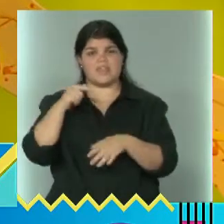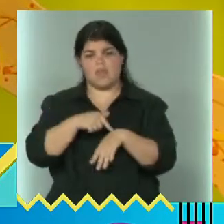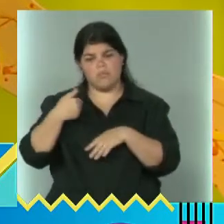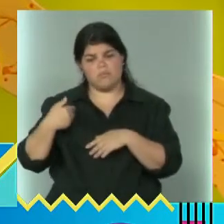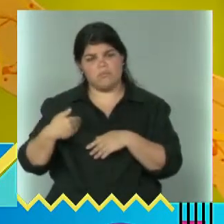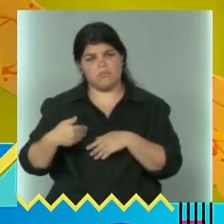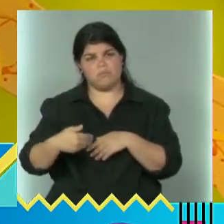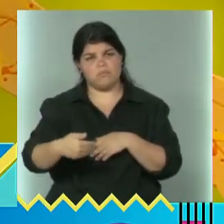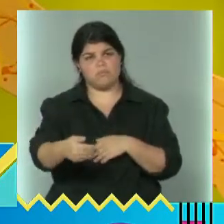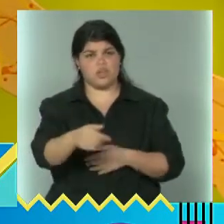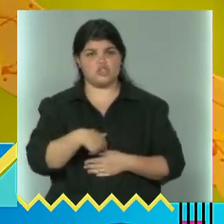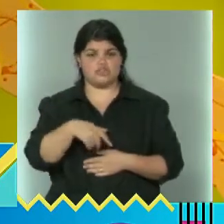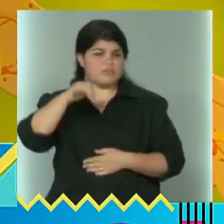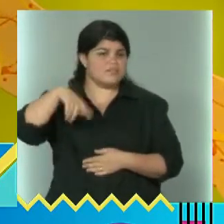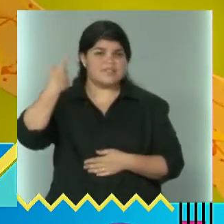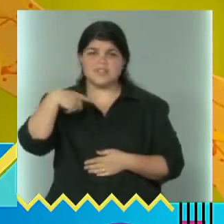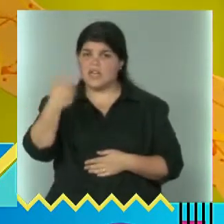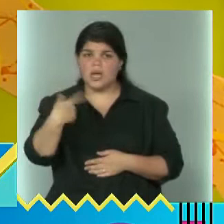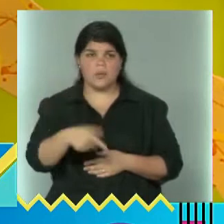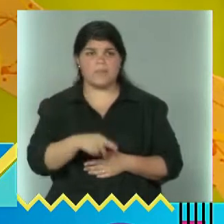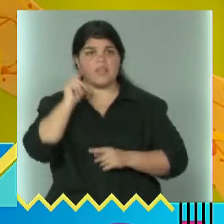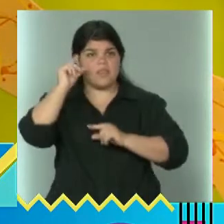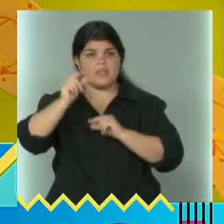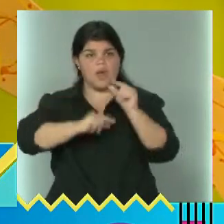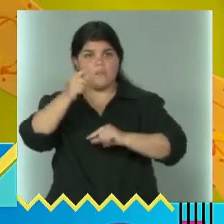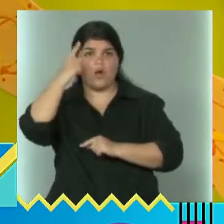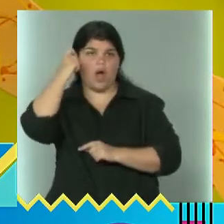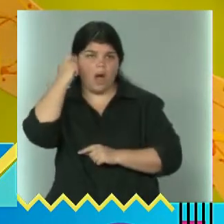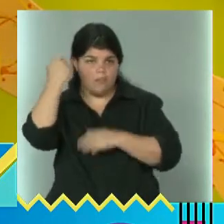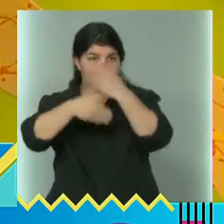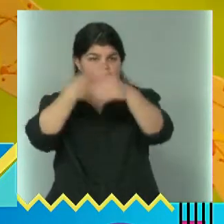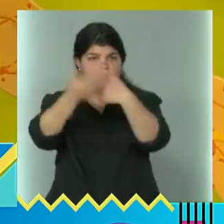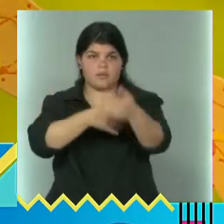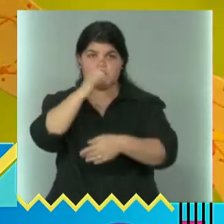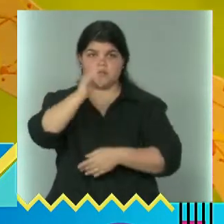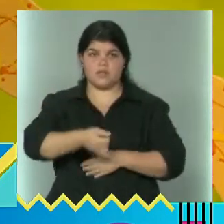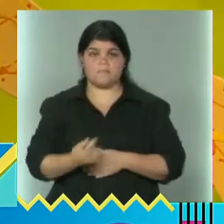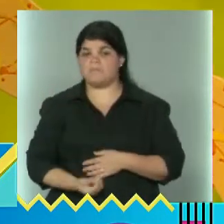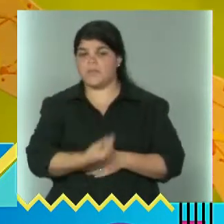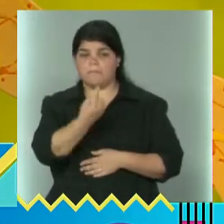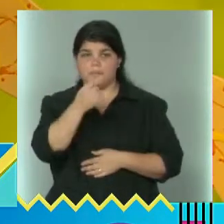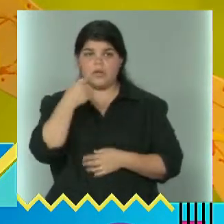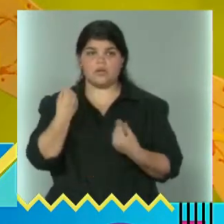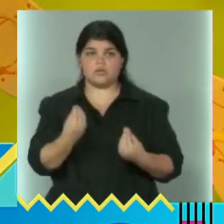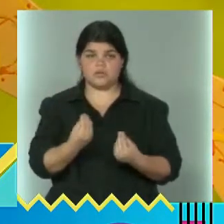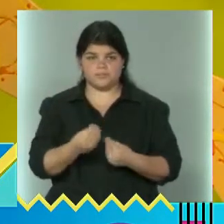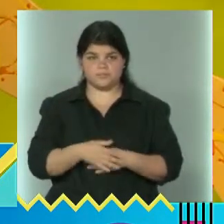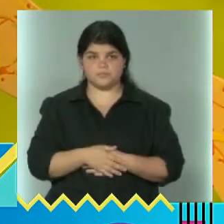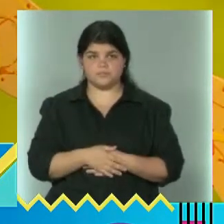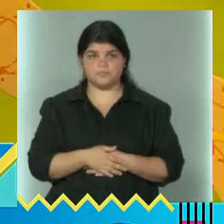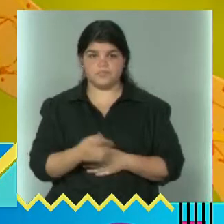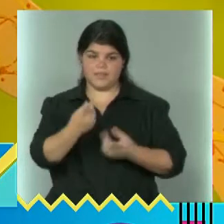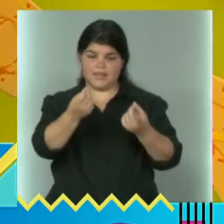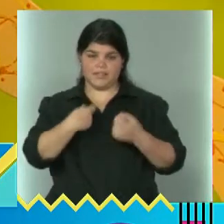nunca en mi vida voy a dejar de formarme ni voy a dejar de aprender. La primera cosa que me tiene que pasar es pasar por mí misma